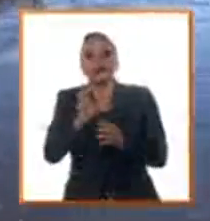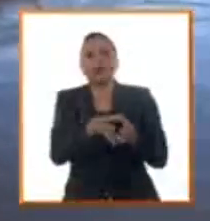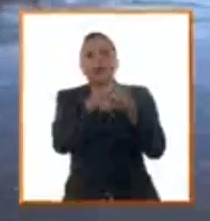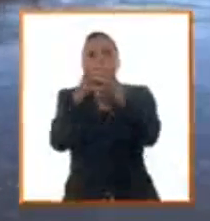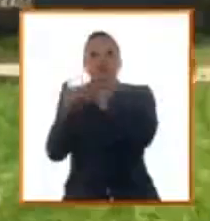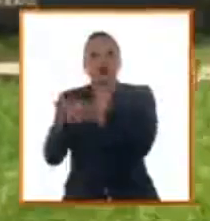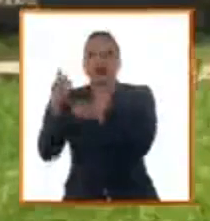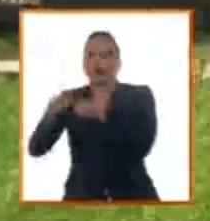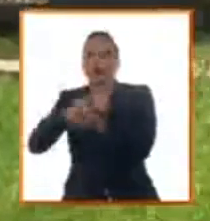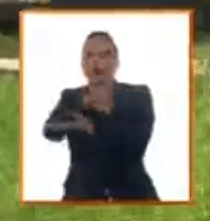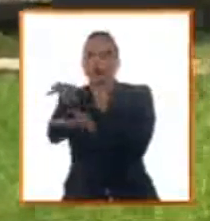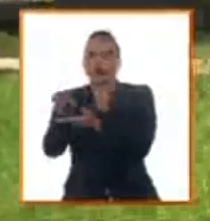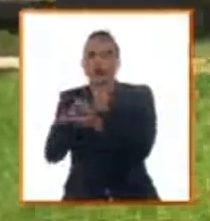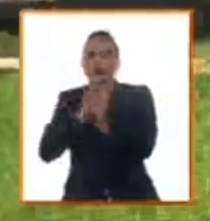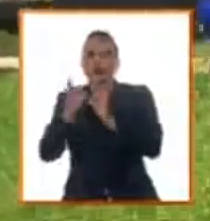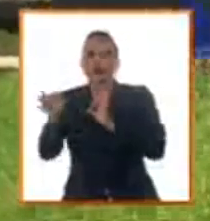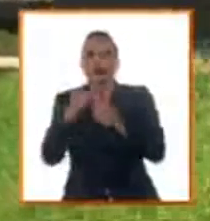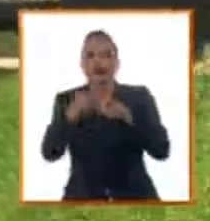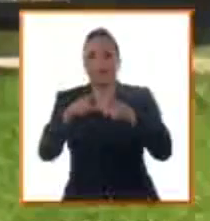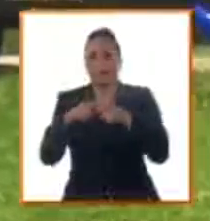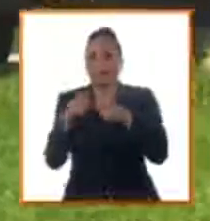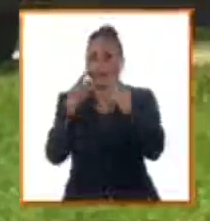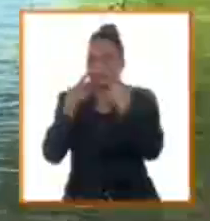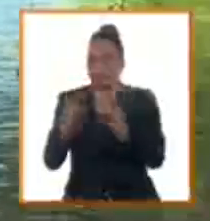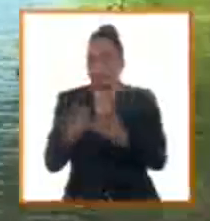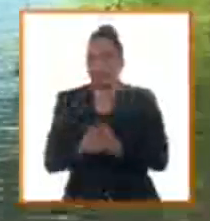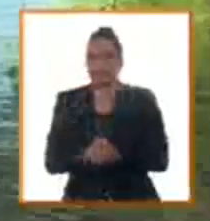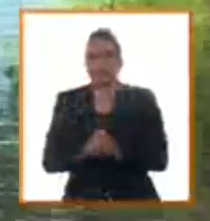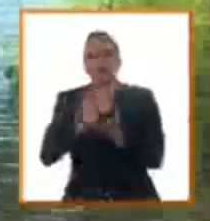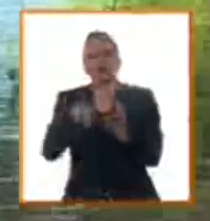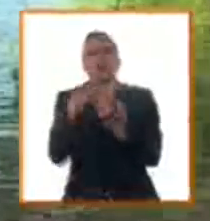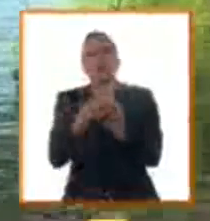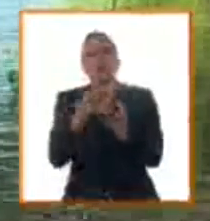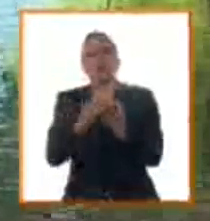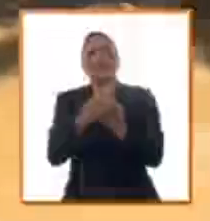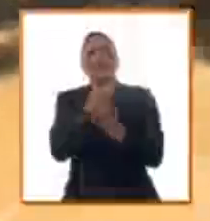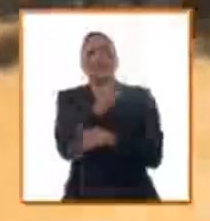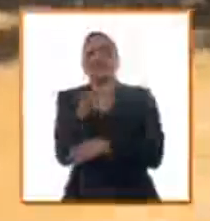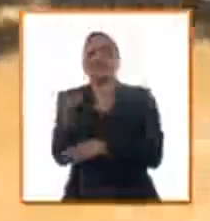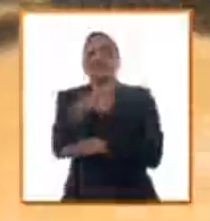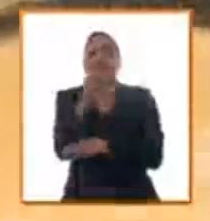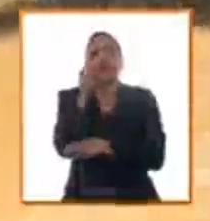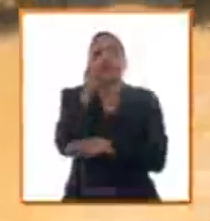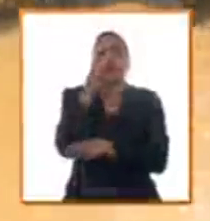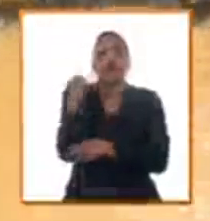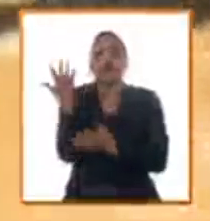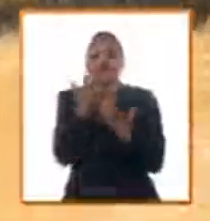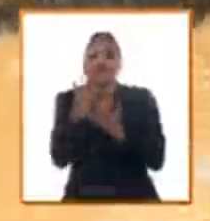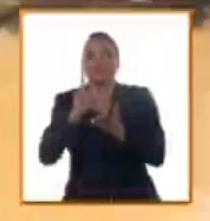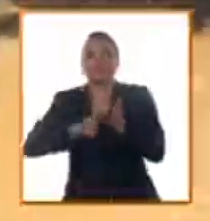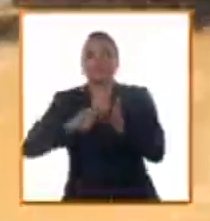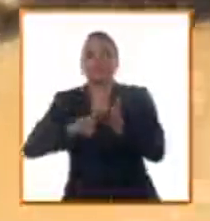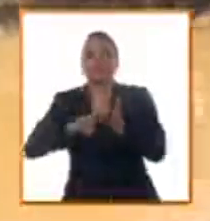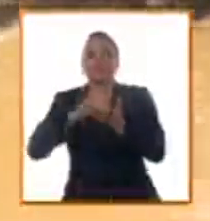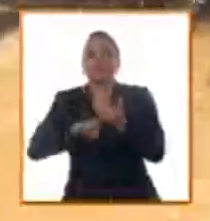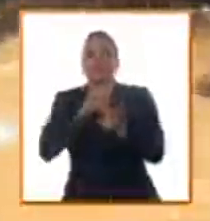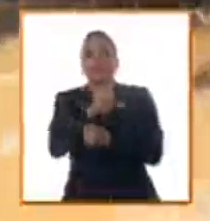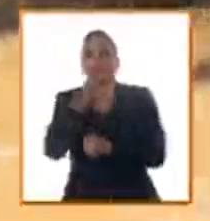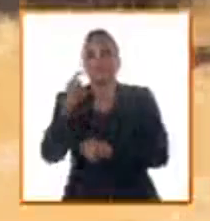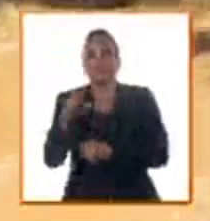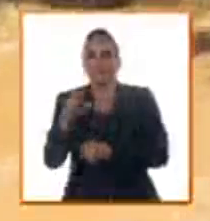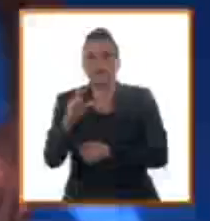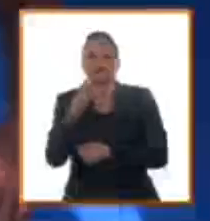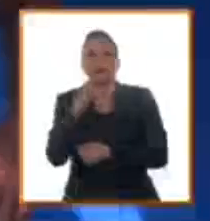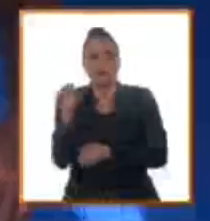vulnerables y el resguardo de bienes materiales. Así lo comprobaron durante un recorrido el miembro del Comité Central y primer secretario del partido